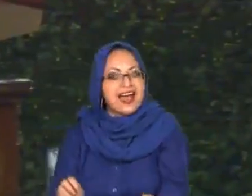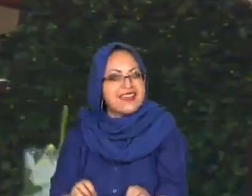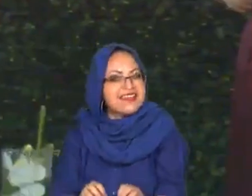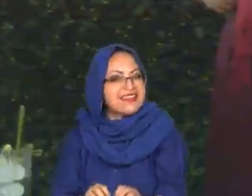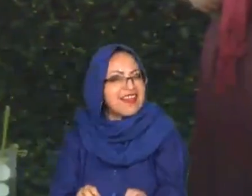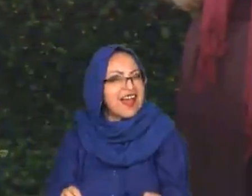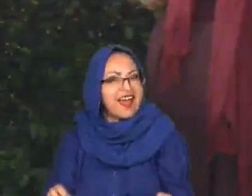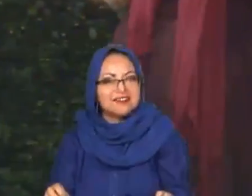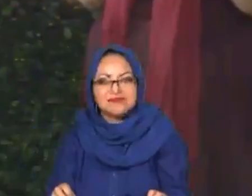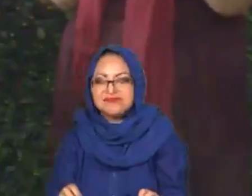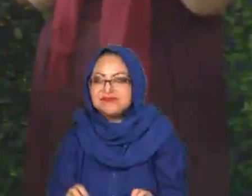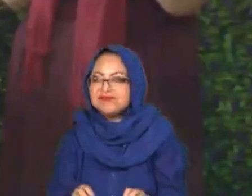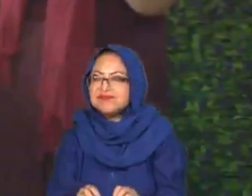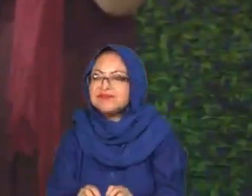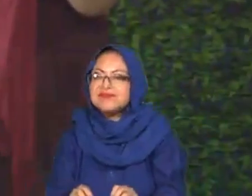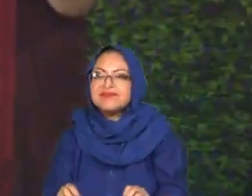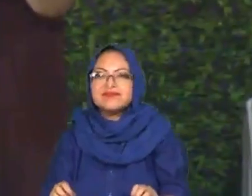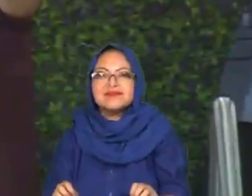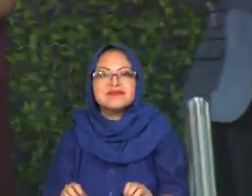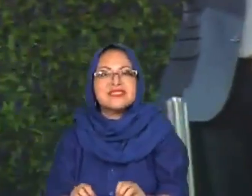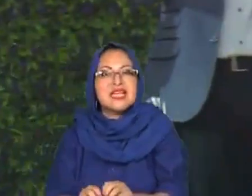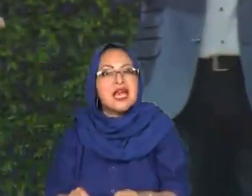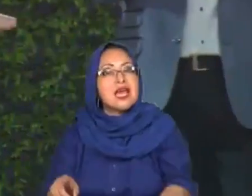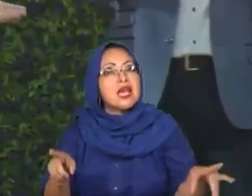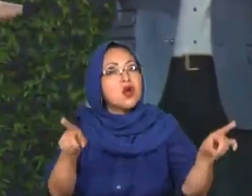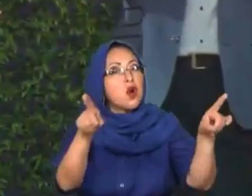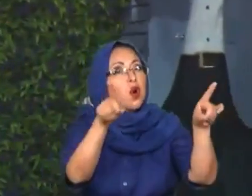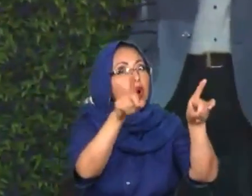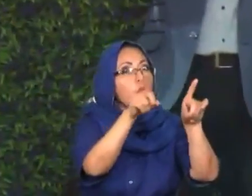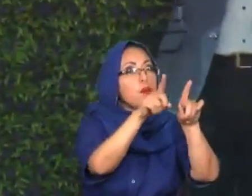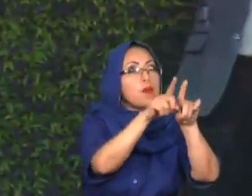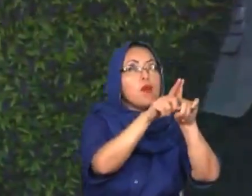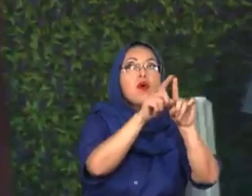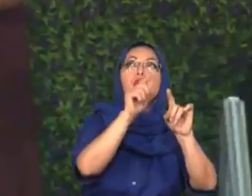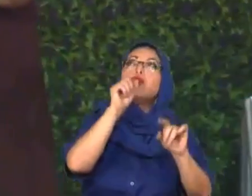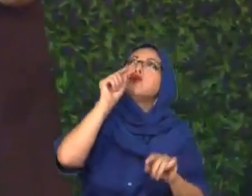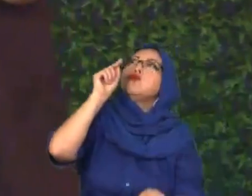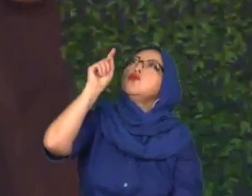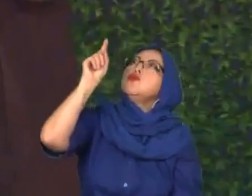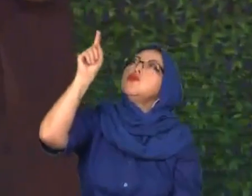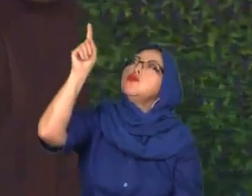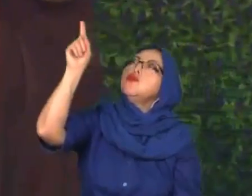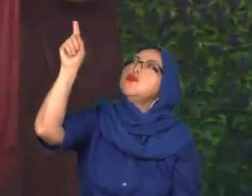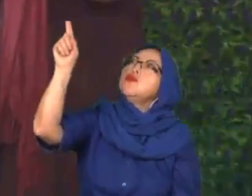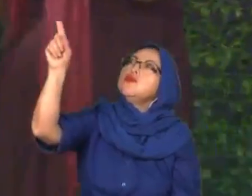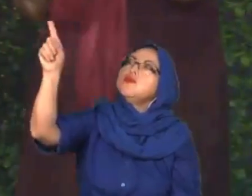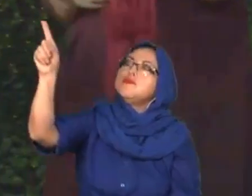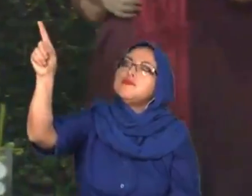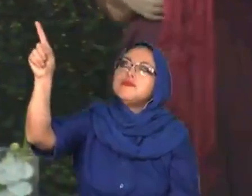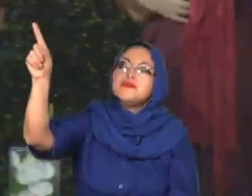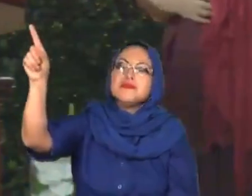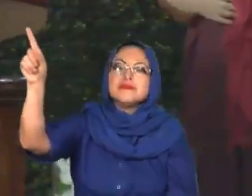No hay nadie como tú.